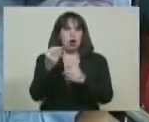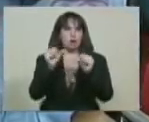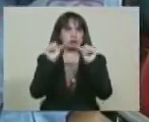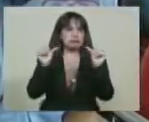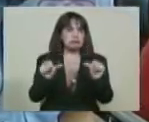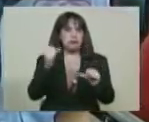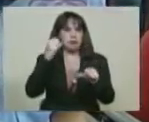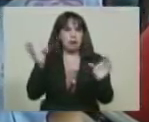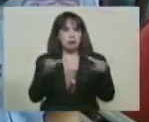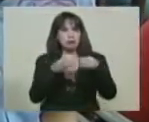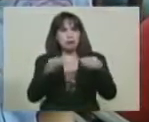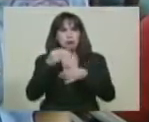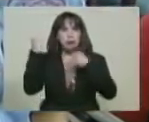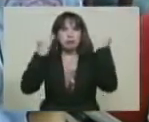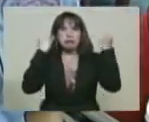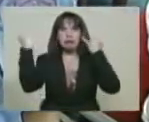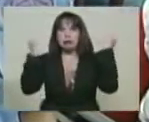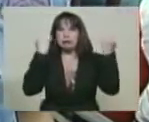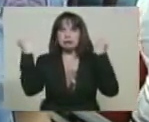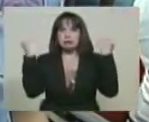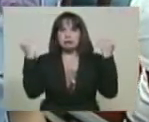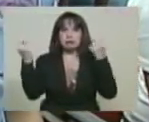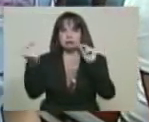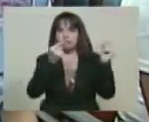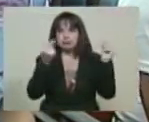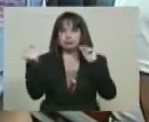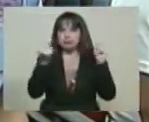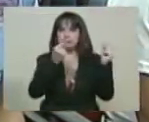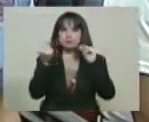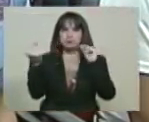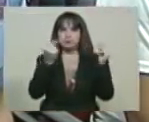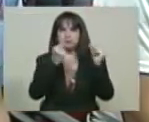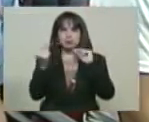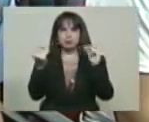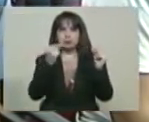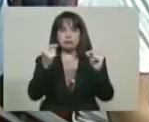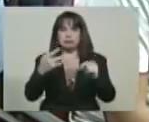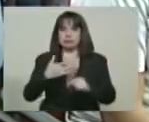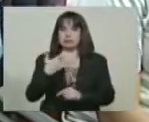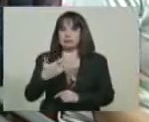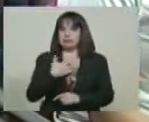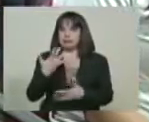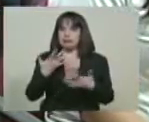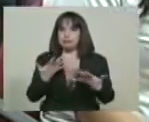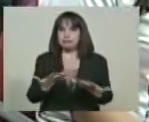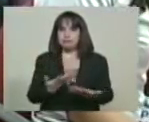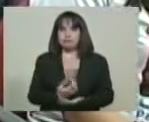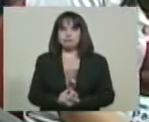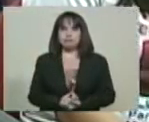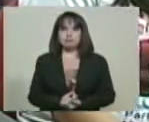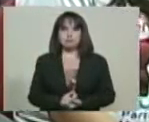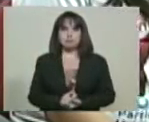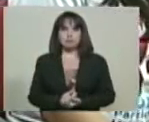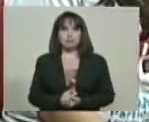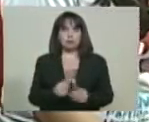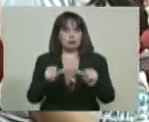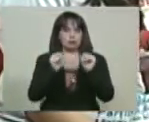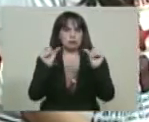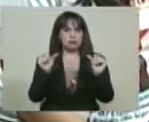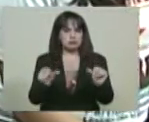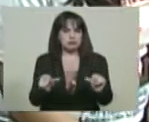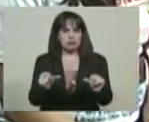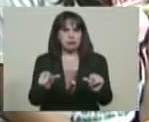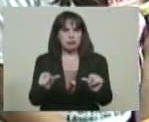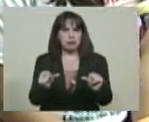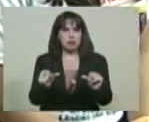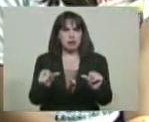de ideas, un sistema, un cuerpo de sentires, un sistema, un